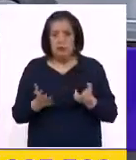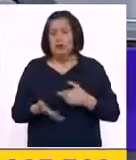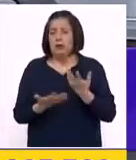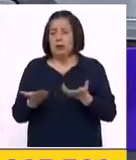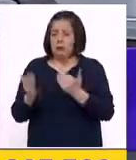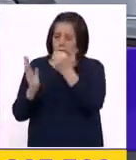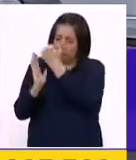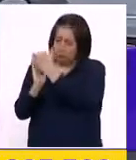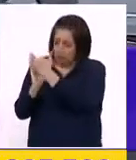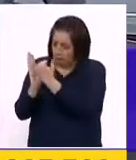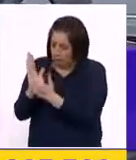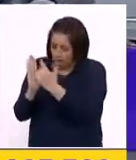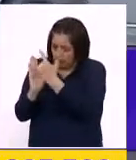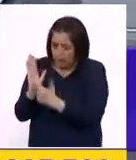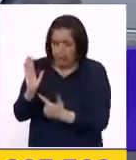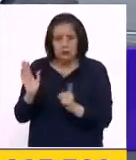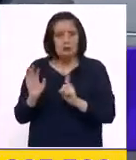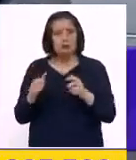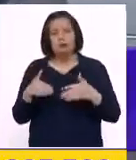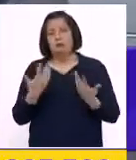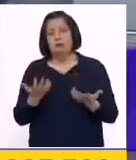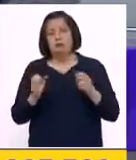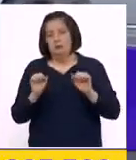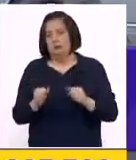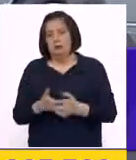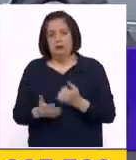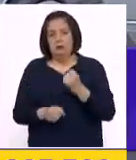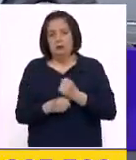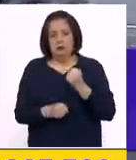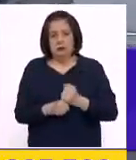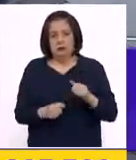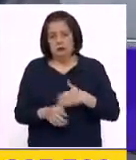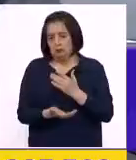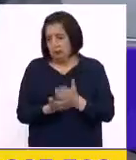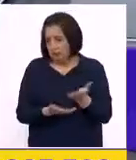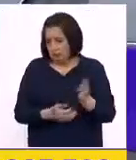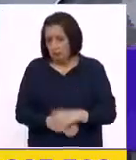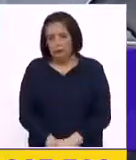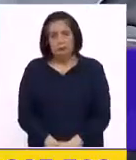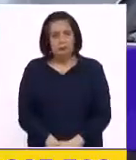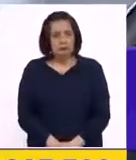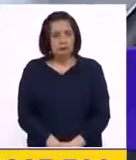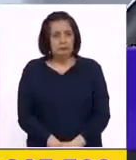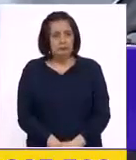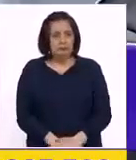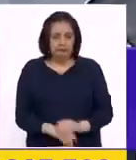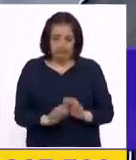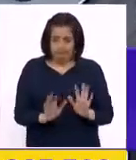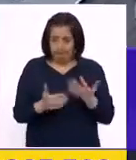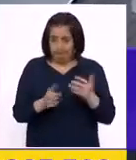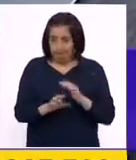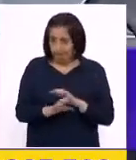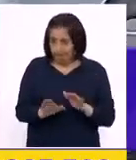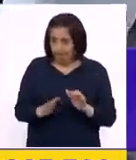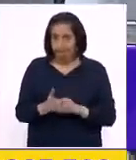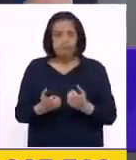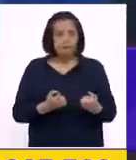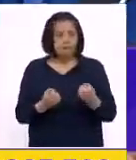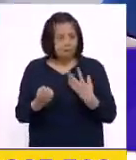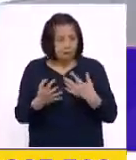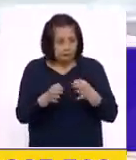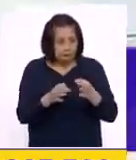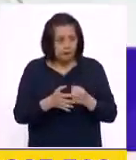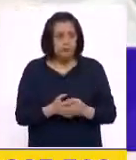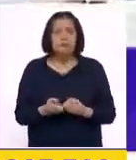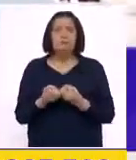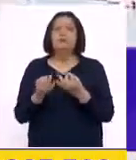reservaciones y no puede ser posible que no nos dejen trabajar por esa problemática que está pasando. Valeria, ya para terminar, mencióname